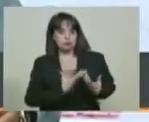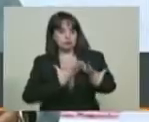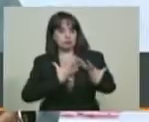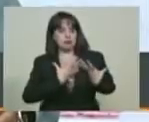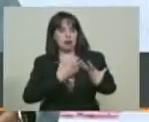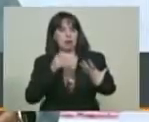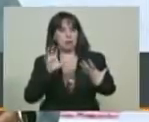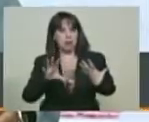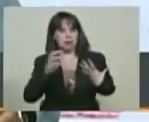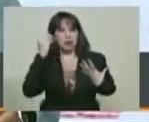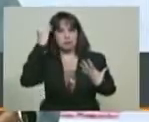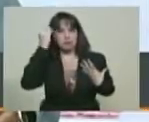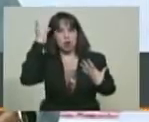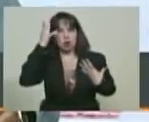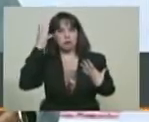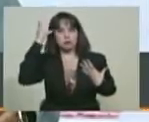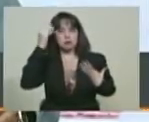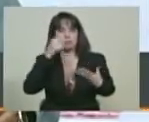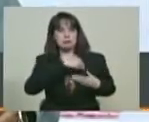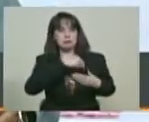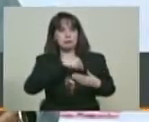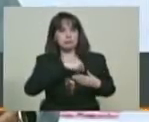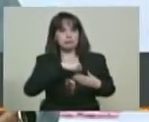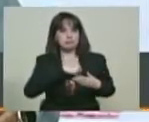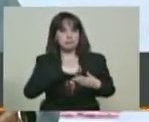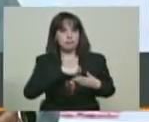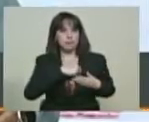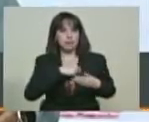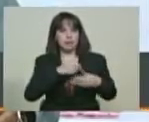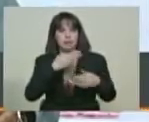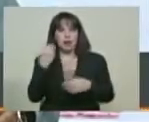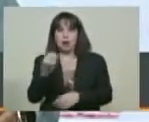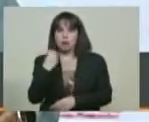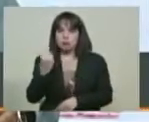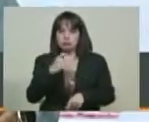La juventud es una etapa tan hermosa.